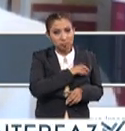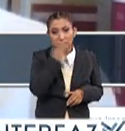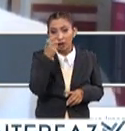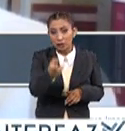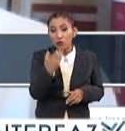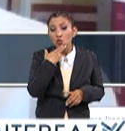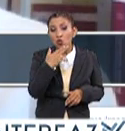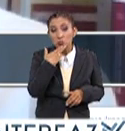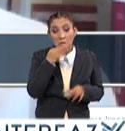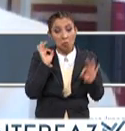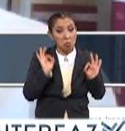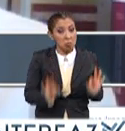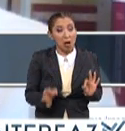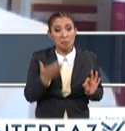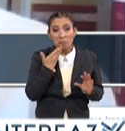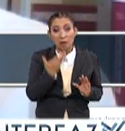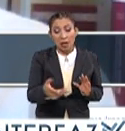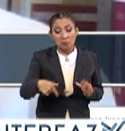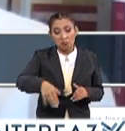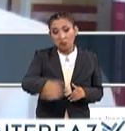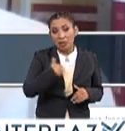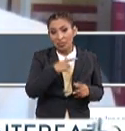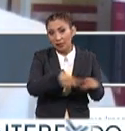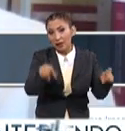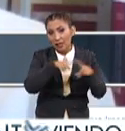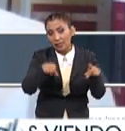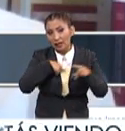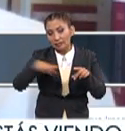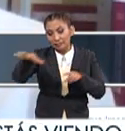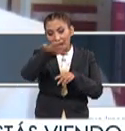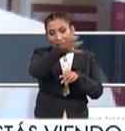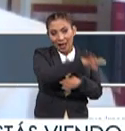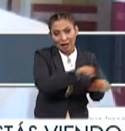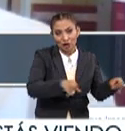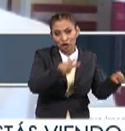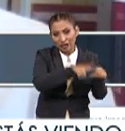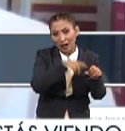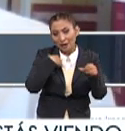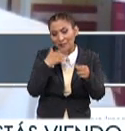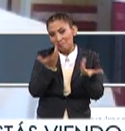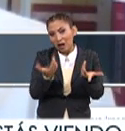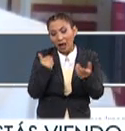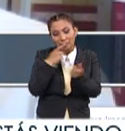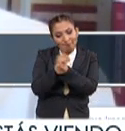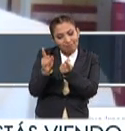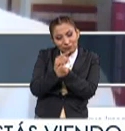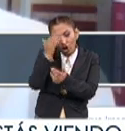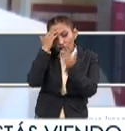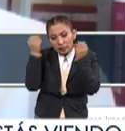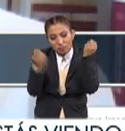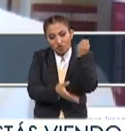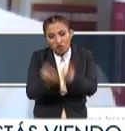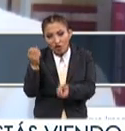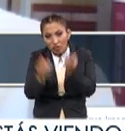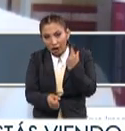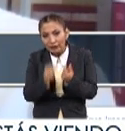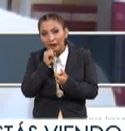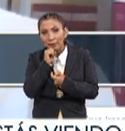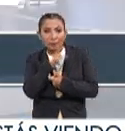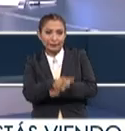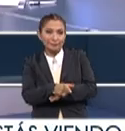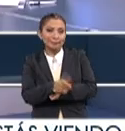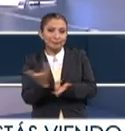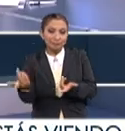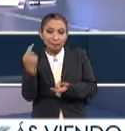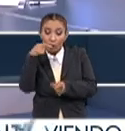por este uso tan oportuno y activo de las diferentes plataformas sociales que permiten la socialización del conocimiento y también